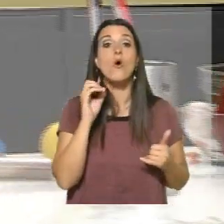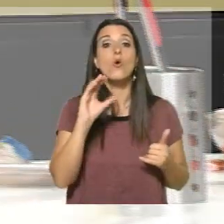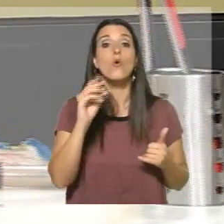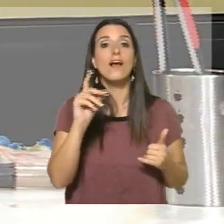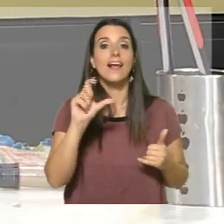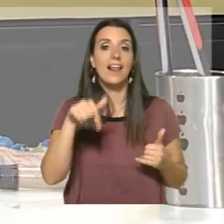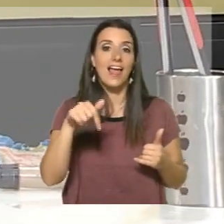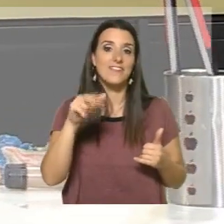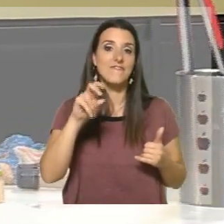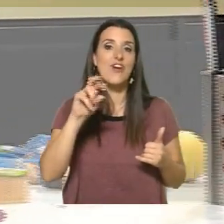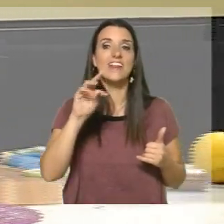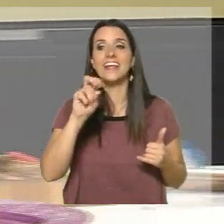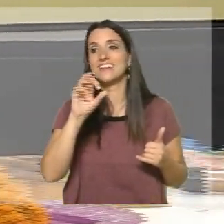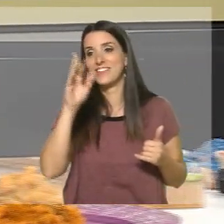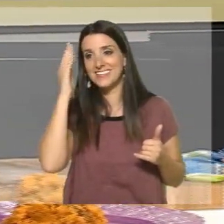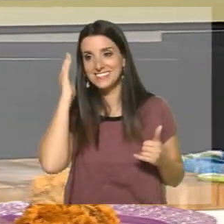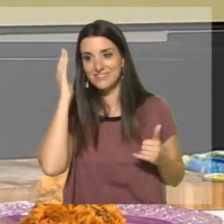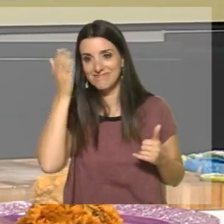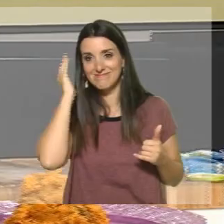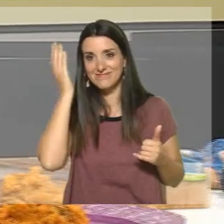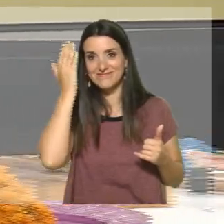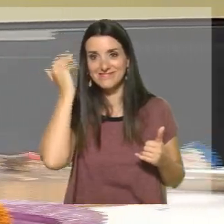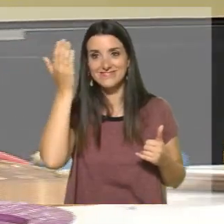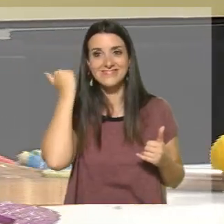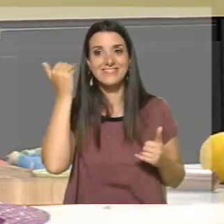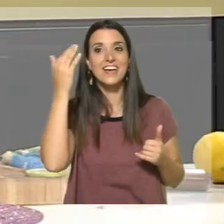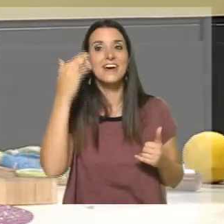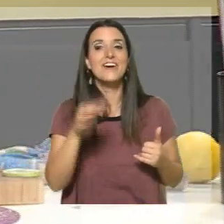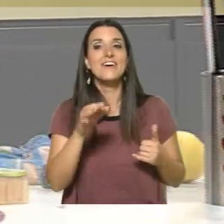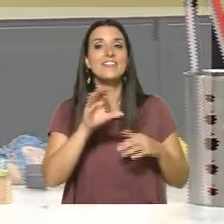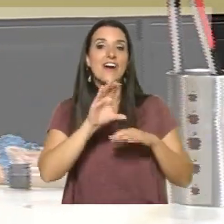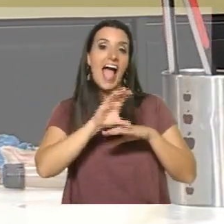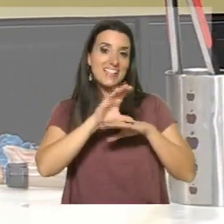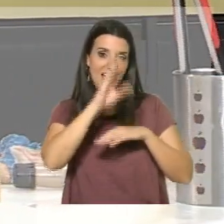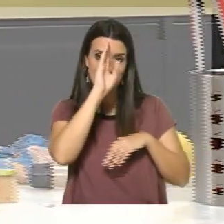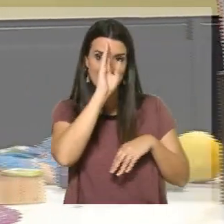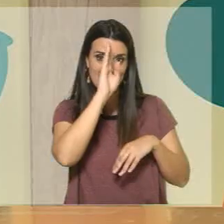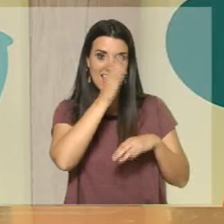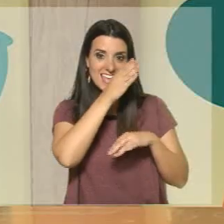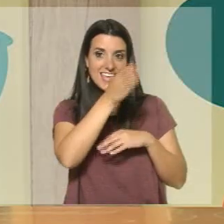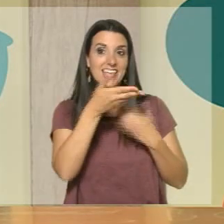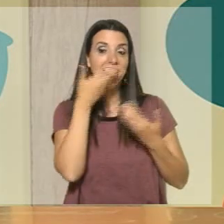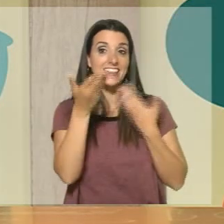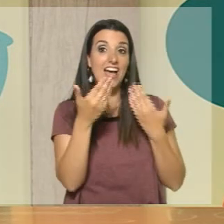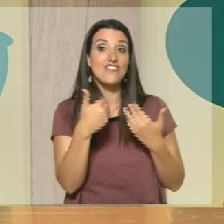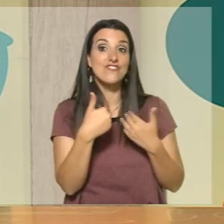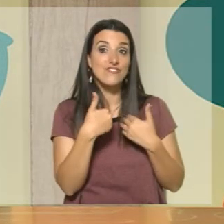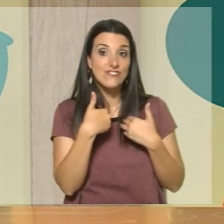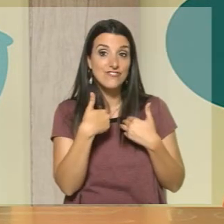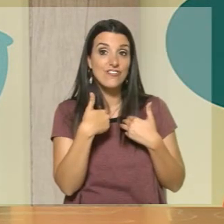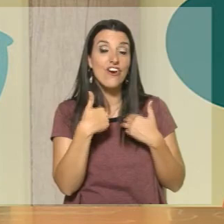Violeta Rivas. Una clase jamaica, ¿no? ¿Cómo? Una clase de canto jamaica, digo, nunca. ¿Yo? Perdón, 10